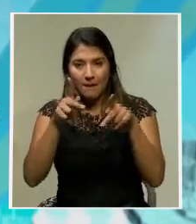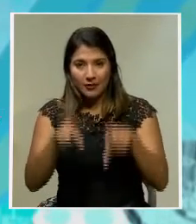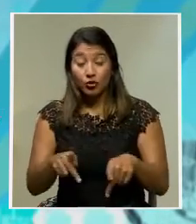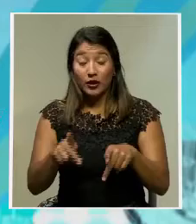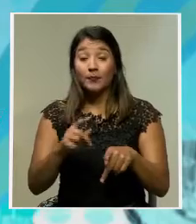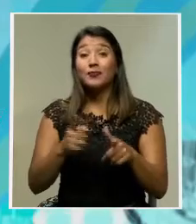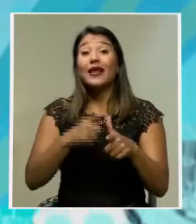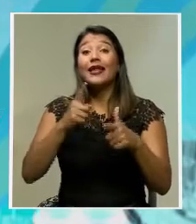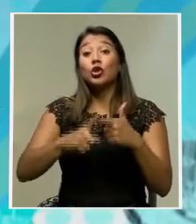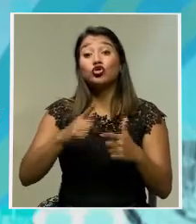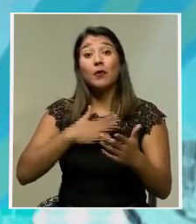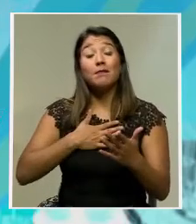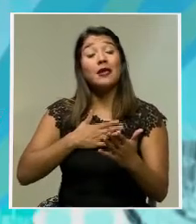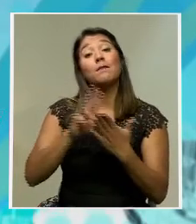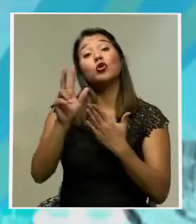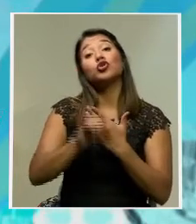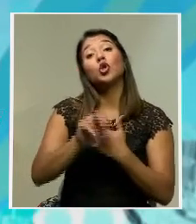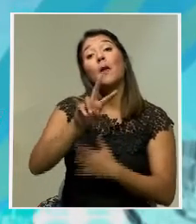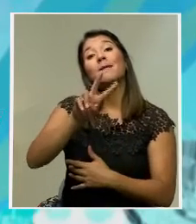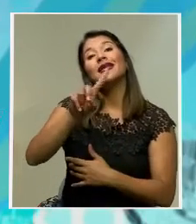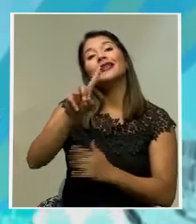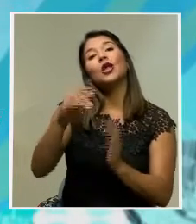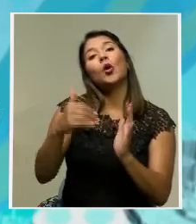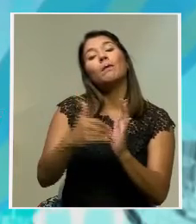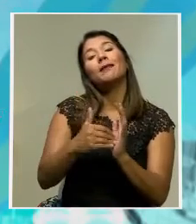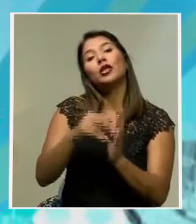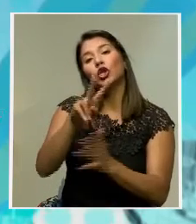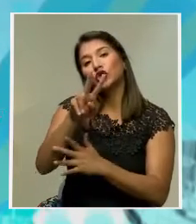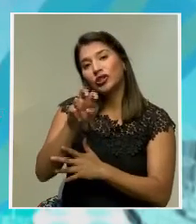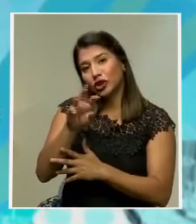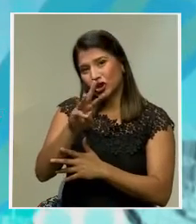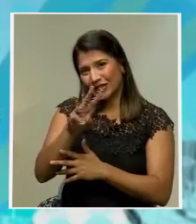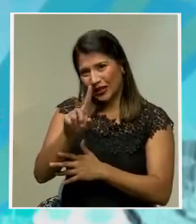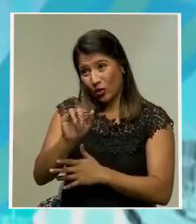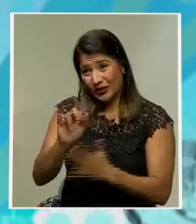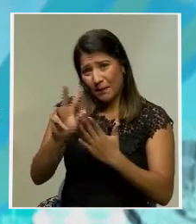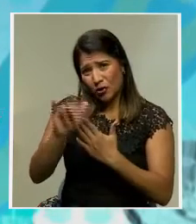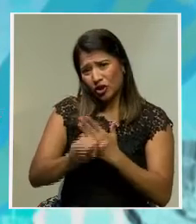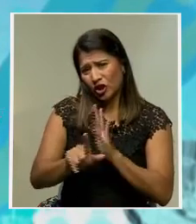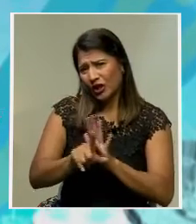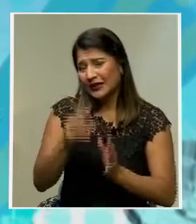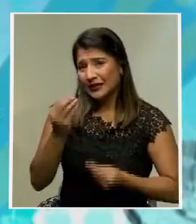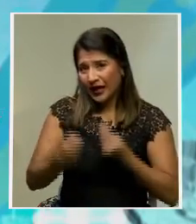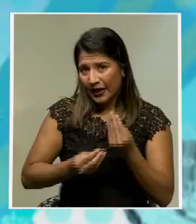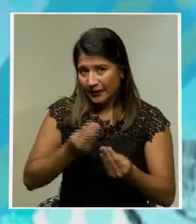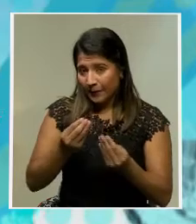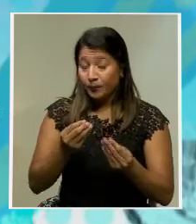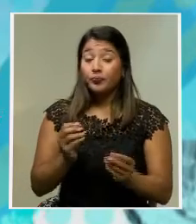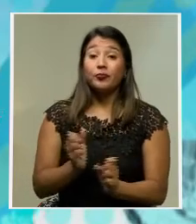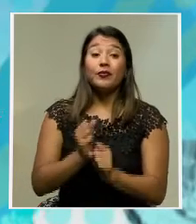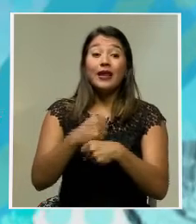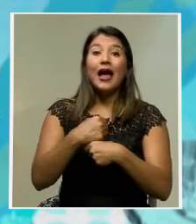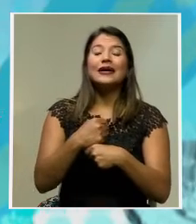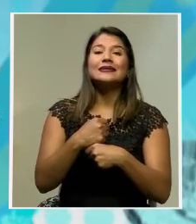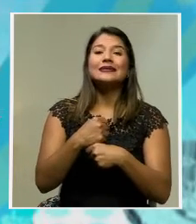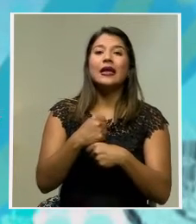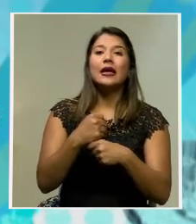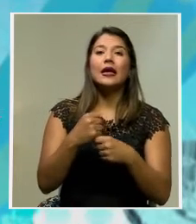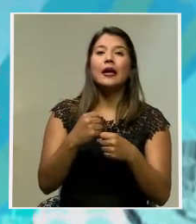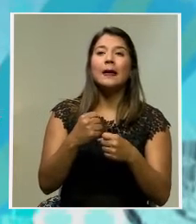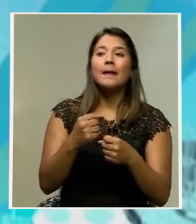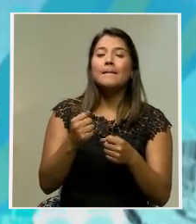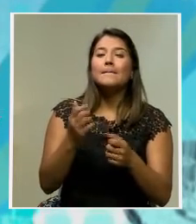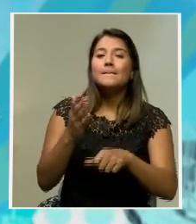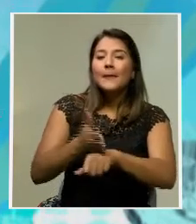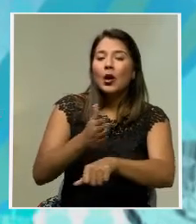corriente legislativa, el 22.261, es un proyecto que lo que hace es hacer más efectiva la